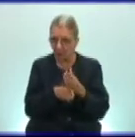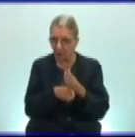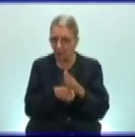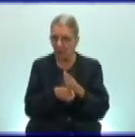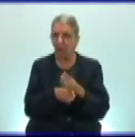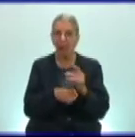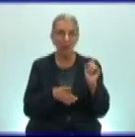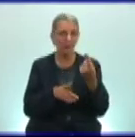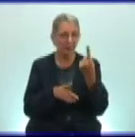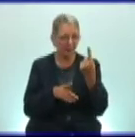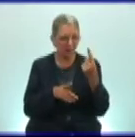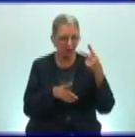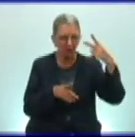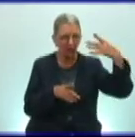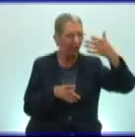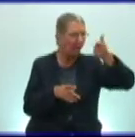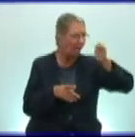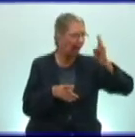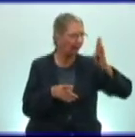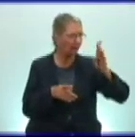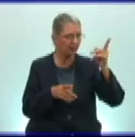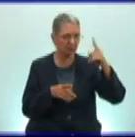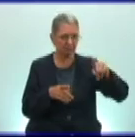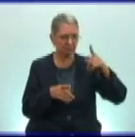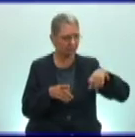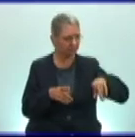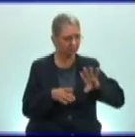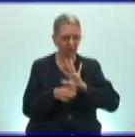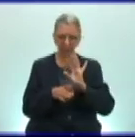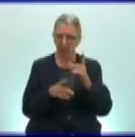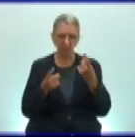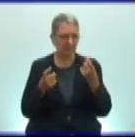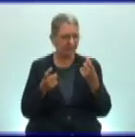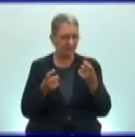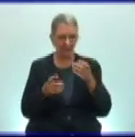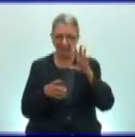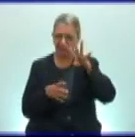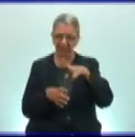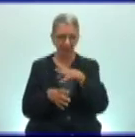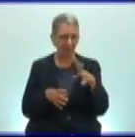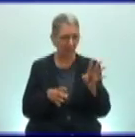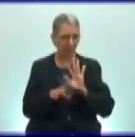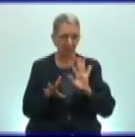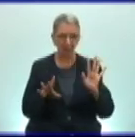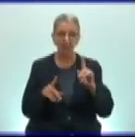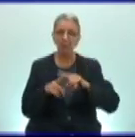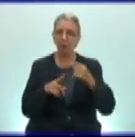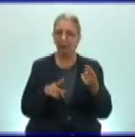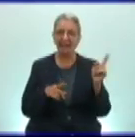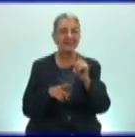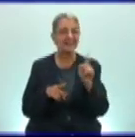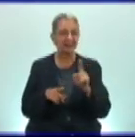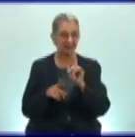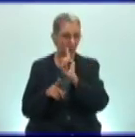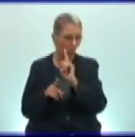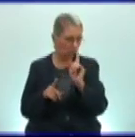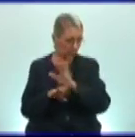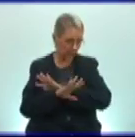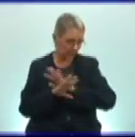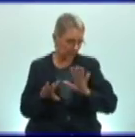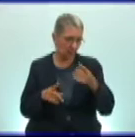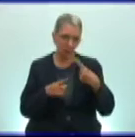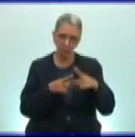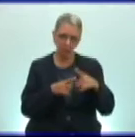los pudimos hacer sin utilizar la tabla periódica, partiendo de la información que nos da el número atómico, ¿verdad? Z igual 11.